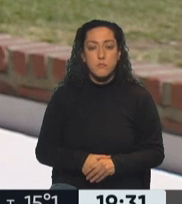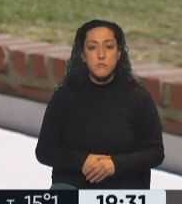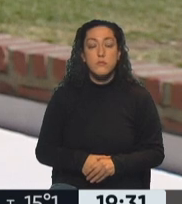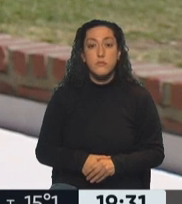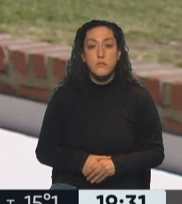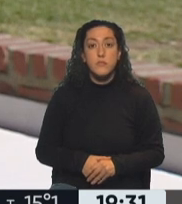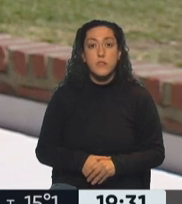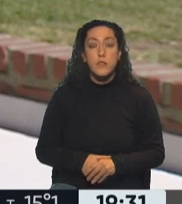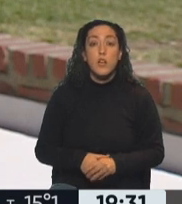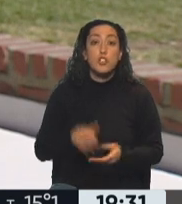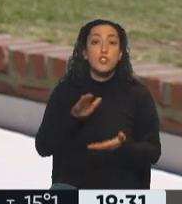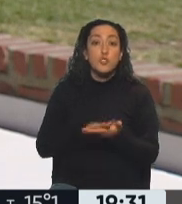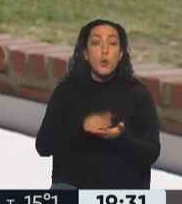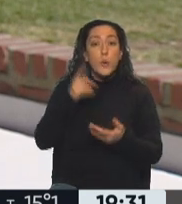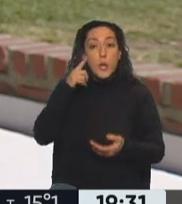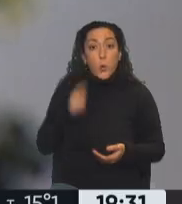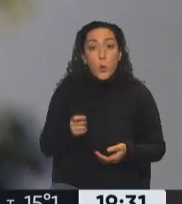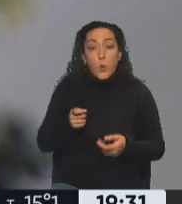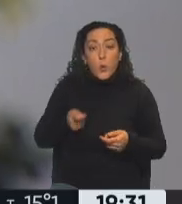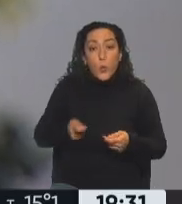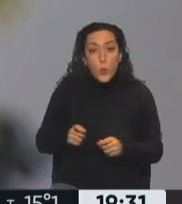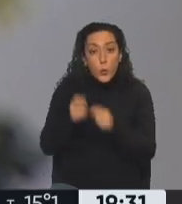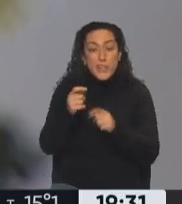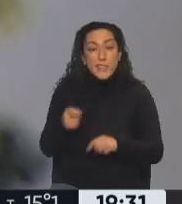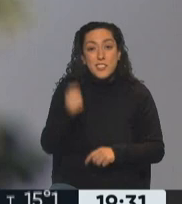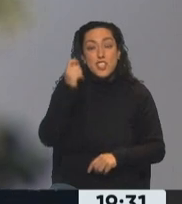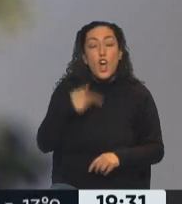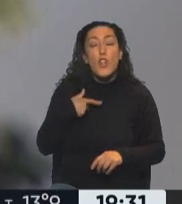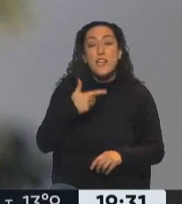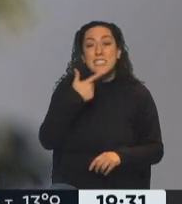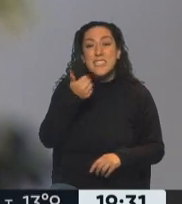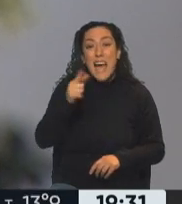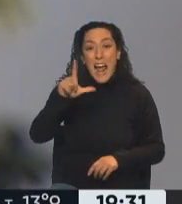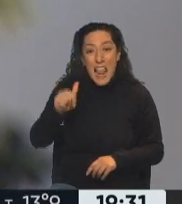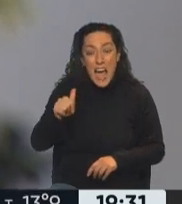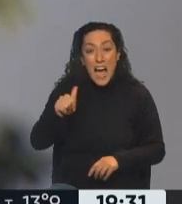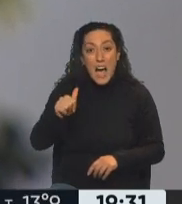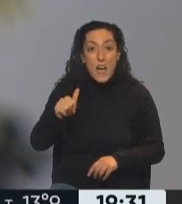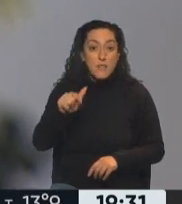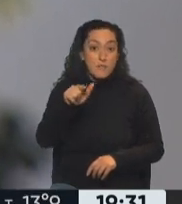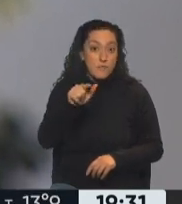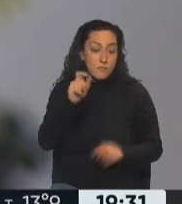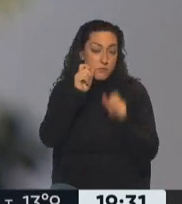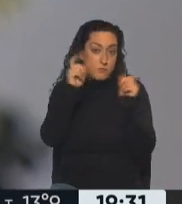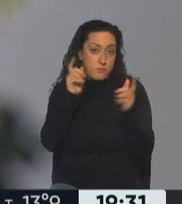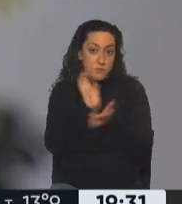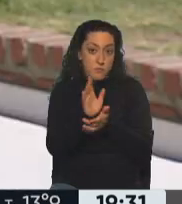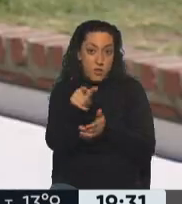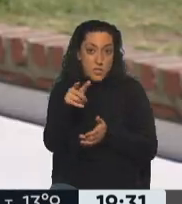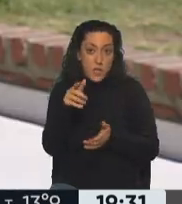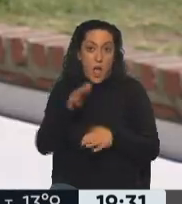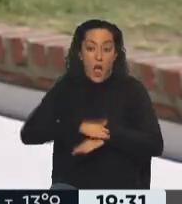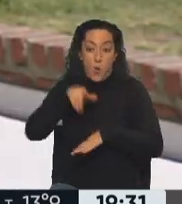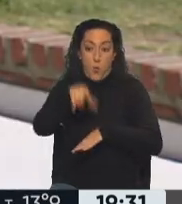La jornada en el juicio a Milagros Sala arrancó con un testimonio que sorprendió a todos. A Milagros Sala se la acusa de planificar el